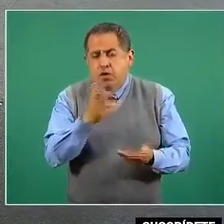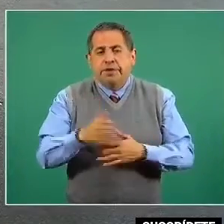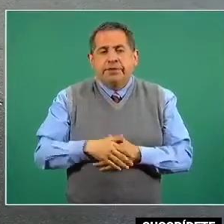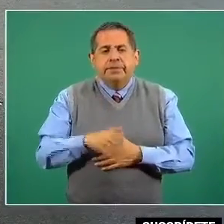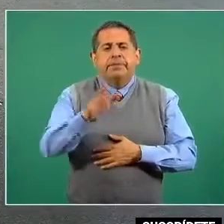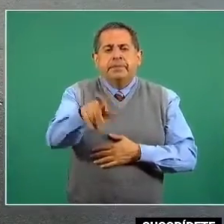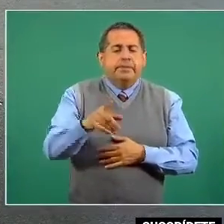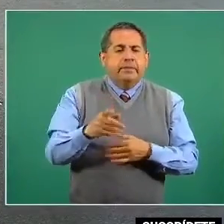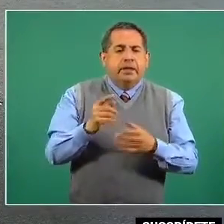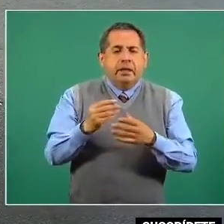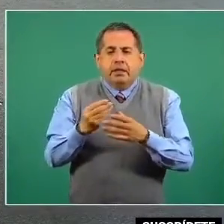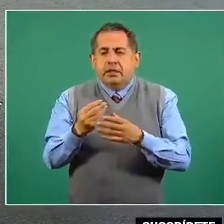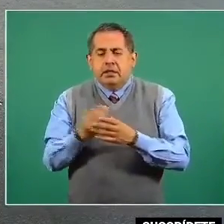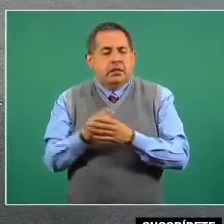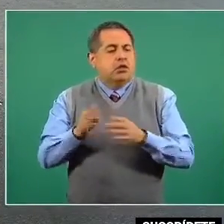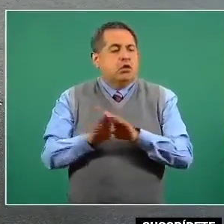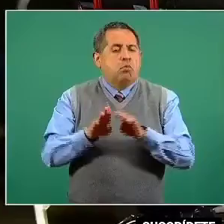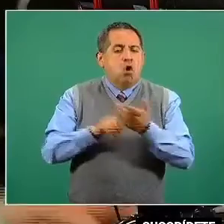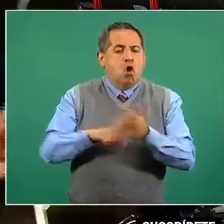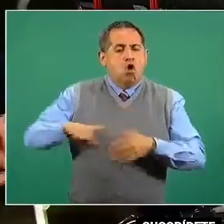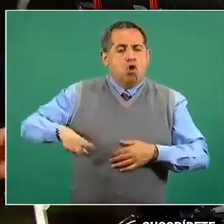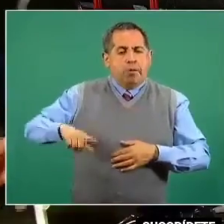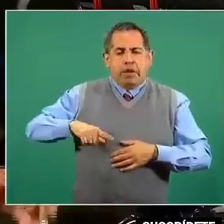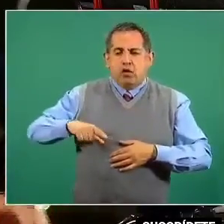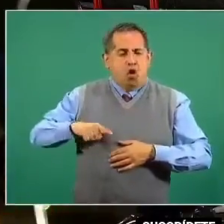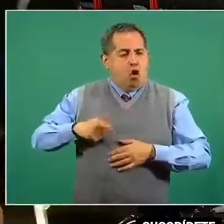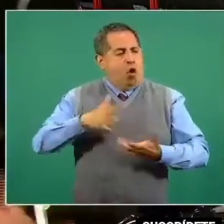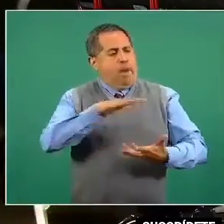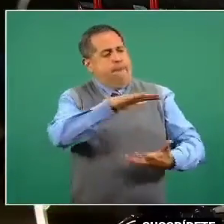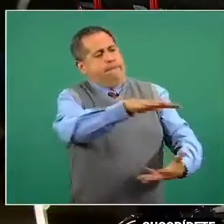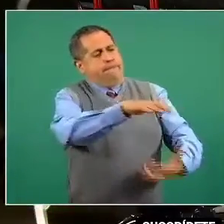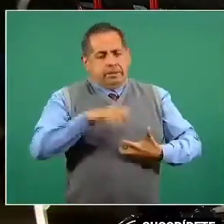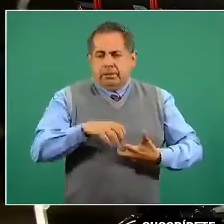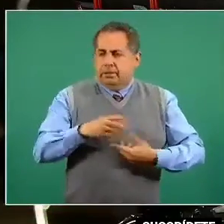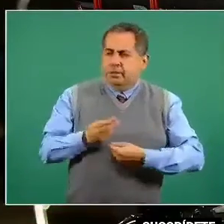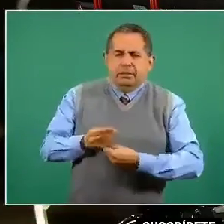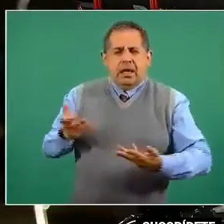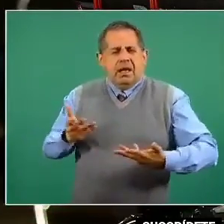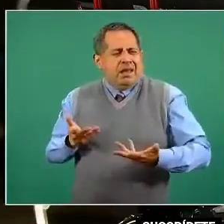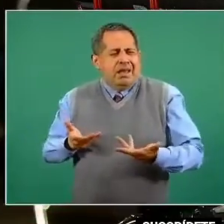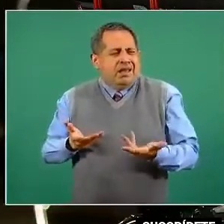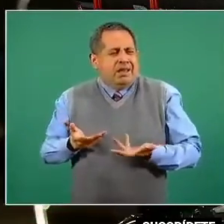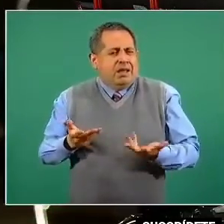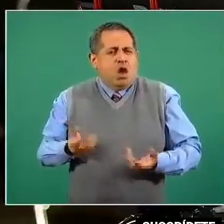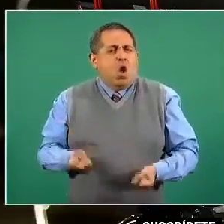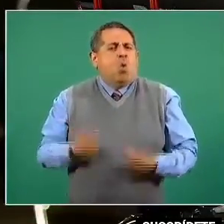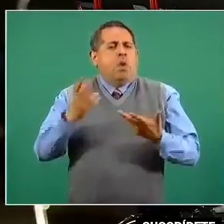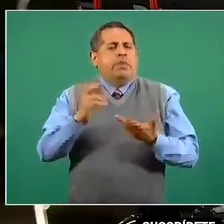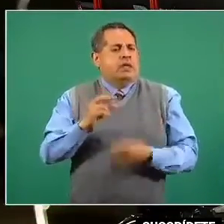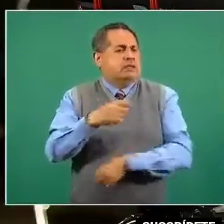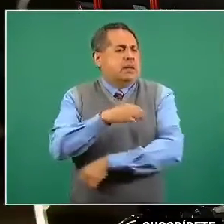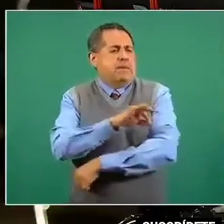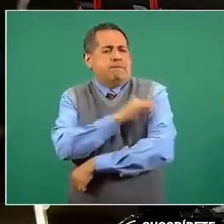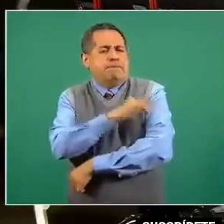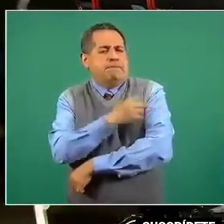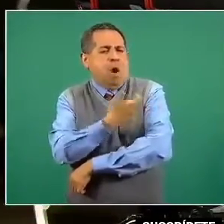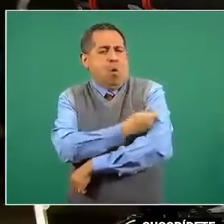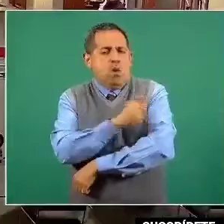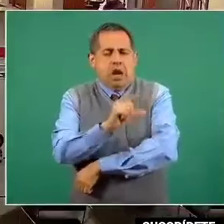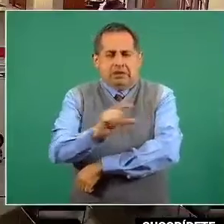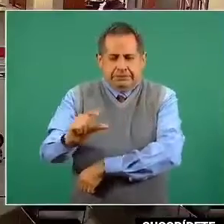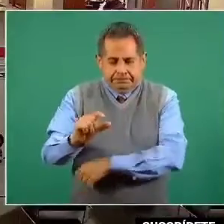es privada, pero ustedes, gobierno, son quienes adquieren el producto. ¿De cuántas vacunas se está hablando? Y doctora